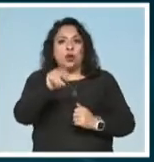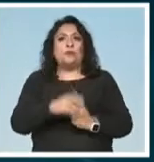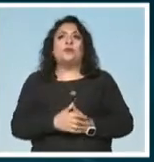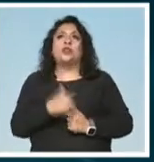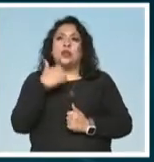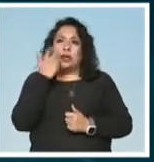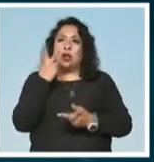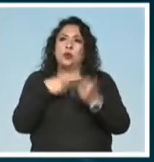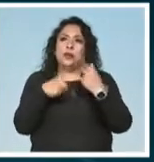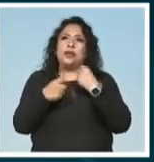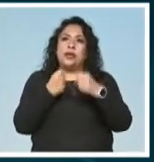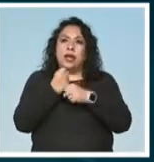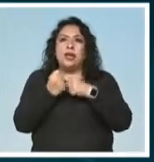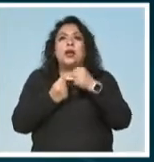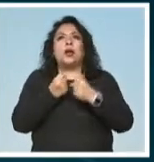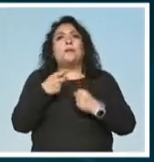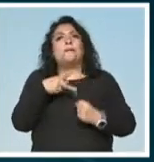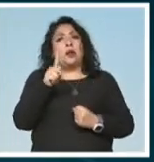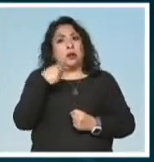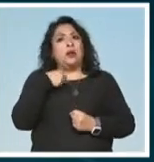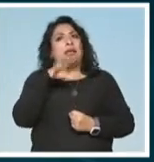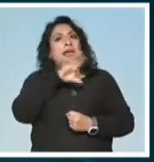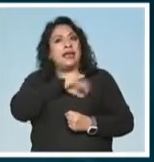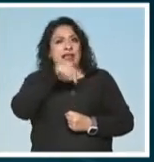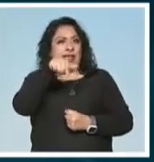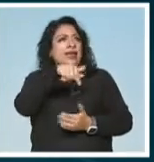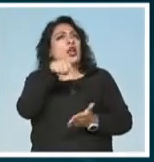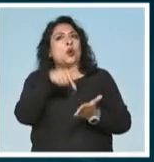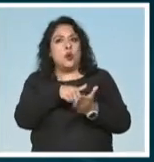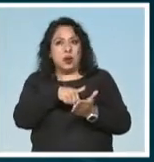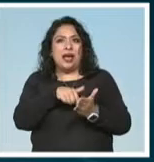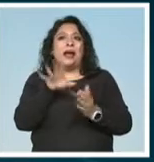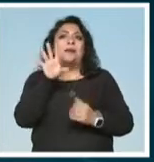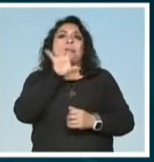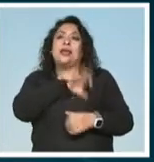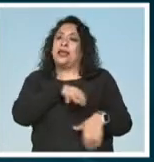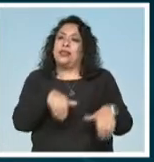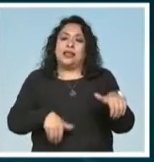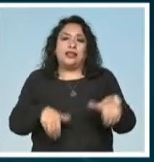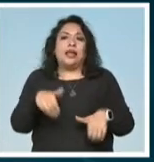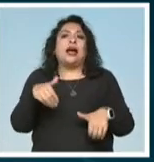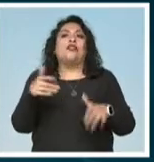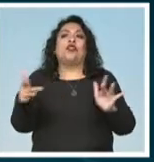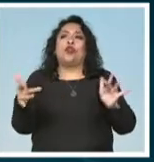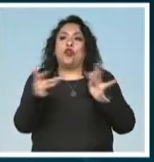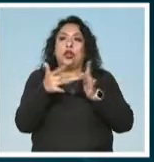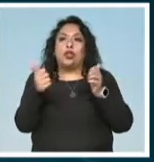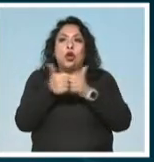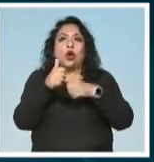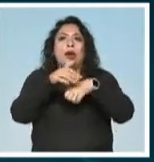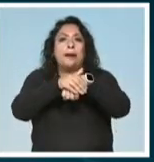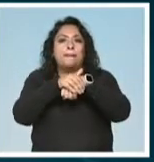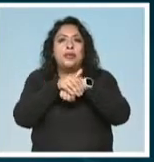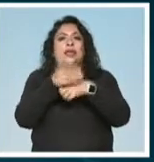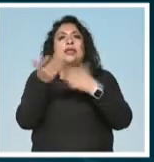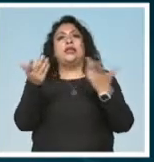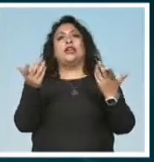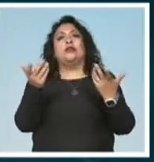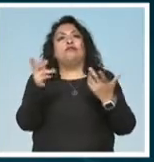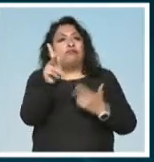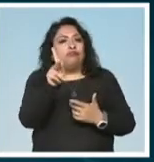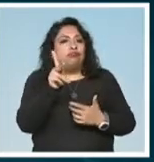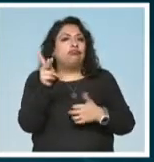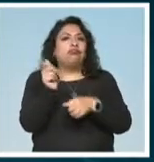venir cada año, pero me encantan estos espacios porque me encanta el teatro y me encanta reconectar con mis amigos y con mis colegas